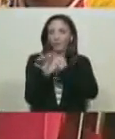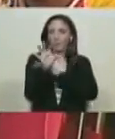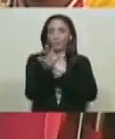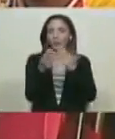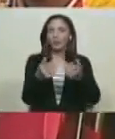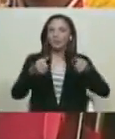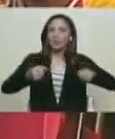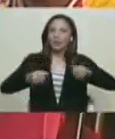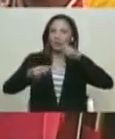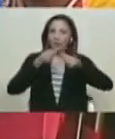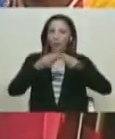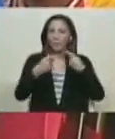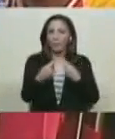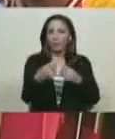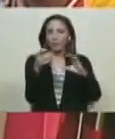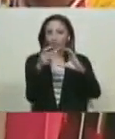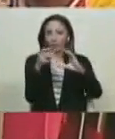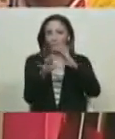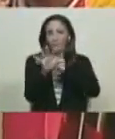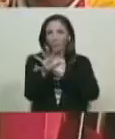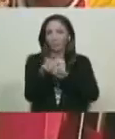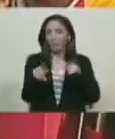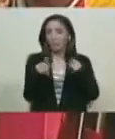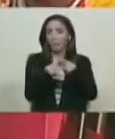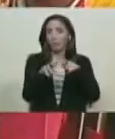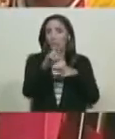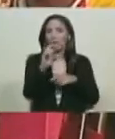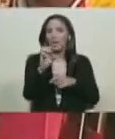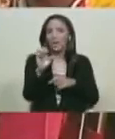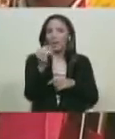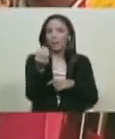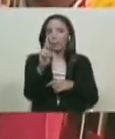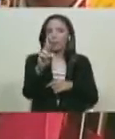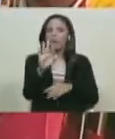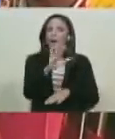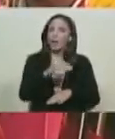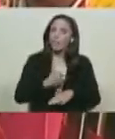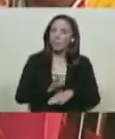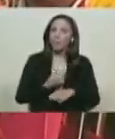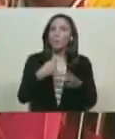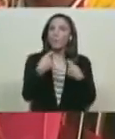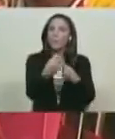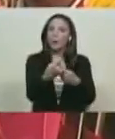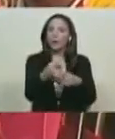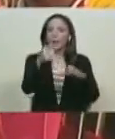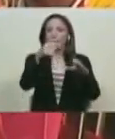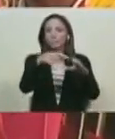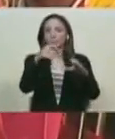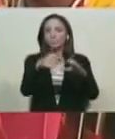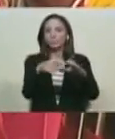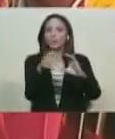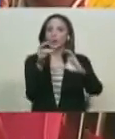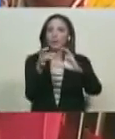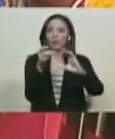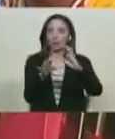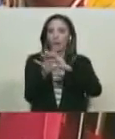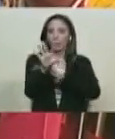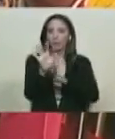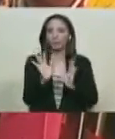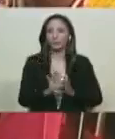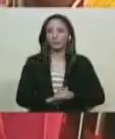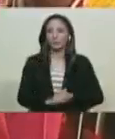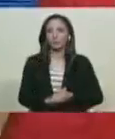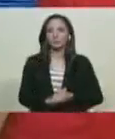CLAP, podemos nosotros tener depositado nuestro dinero en el carné de la patria. Correcto. Y a través